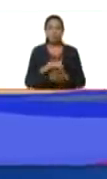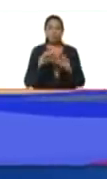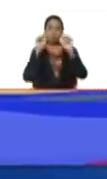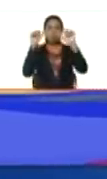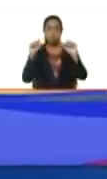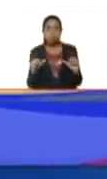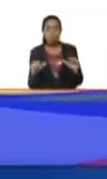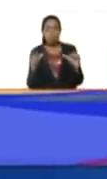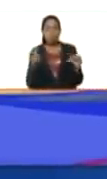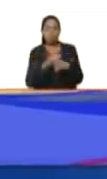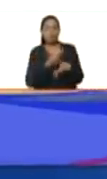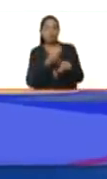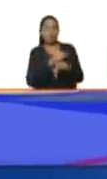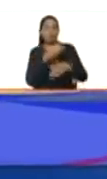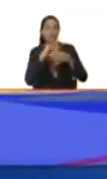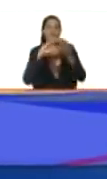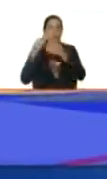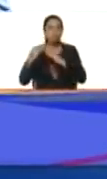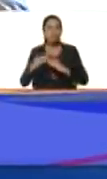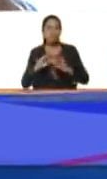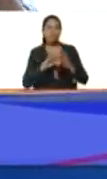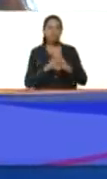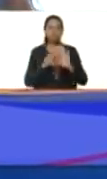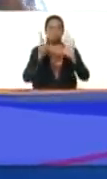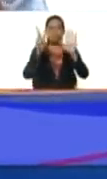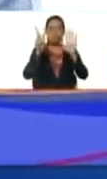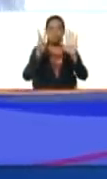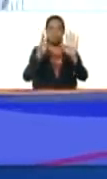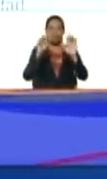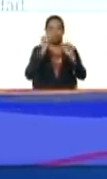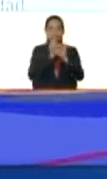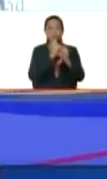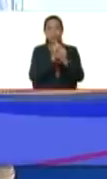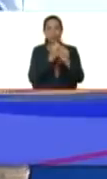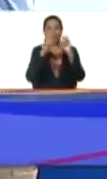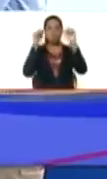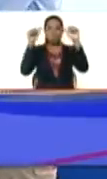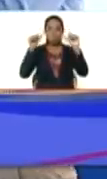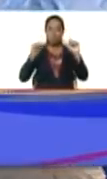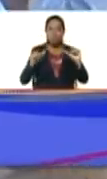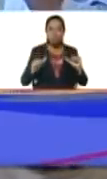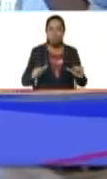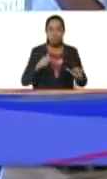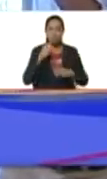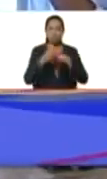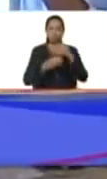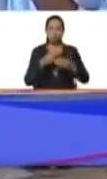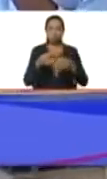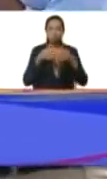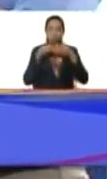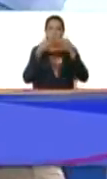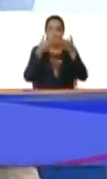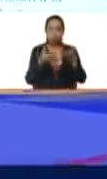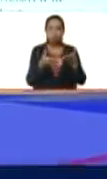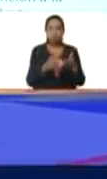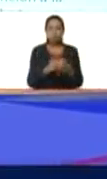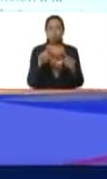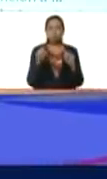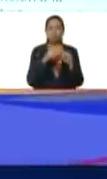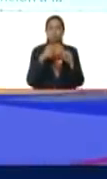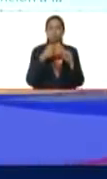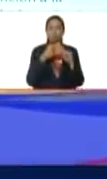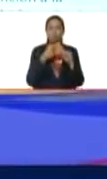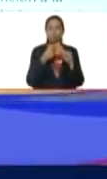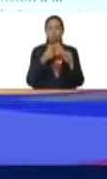gobierno de estos gobiernos comunitarios son las 7 líneas de trabajo que usted nos ha dictado. Aquí vemos, por ejemplo, en la primera línea, que es la